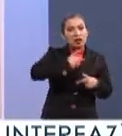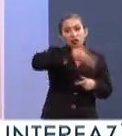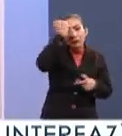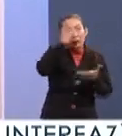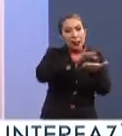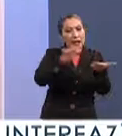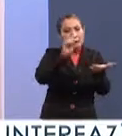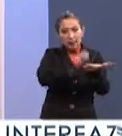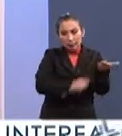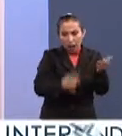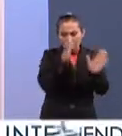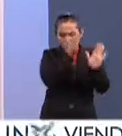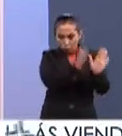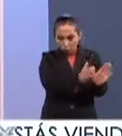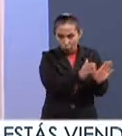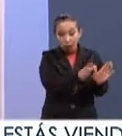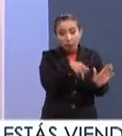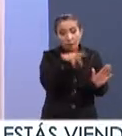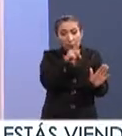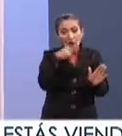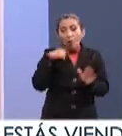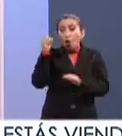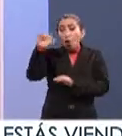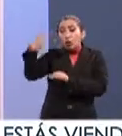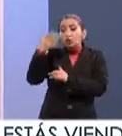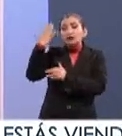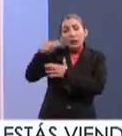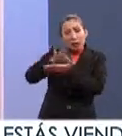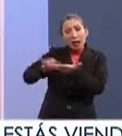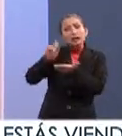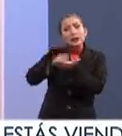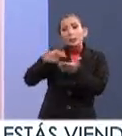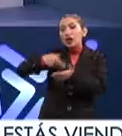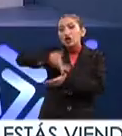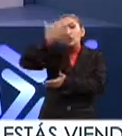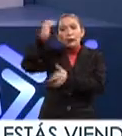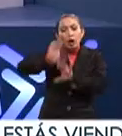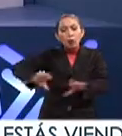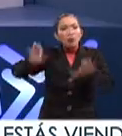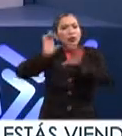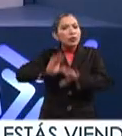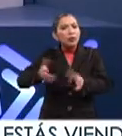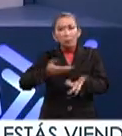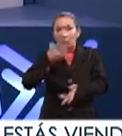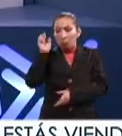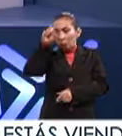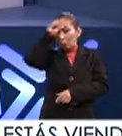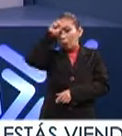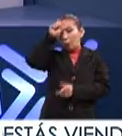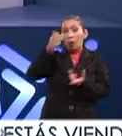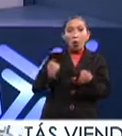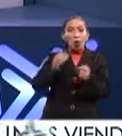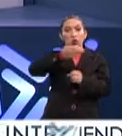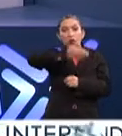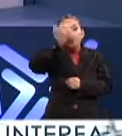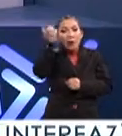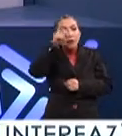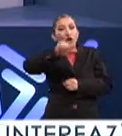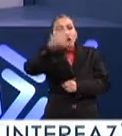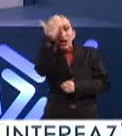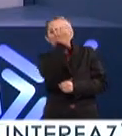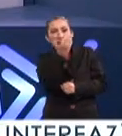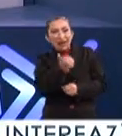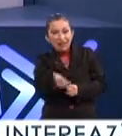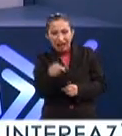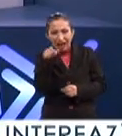pero también pues aunque pues sepan leer y escribir, si no saben utilizar una computadora, si no saben tener ciertas otras